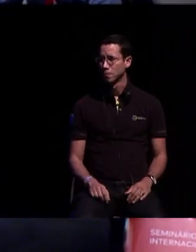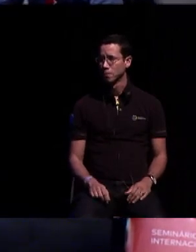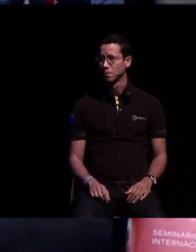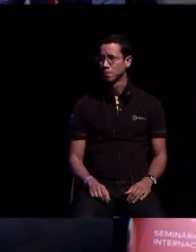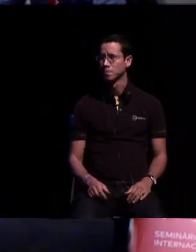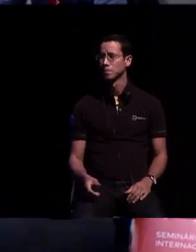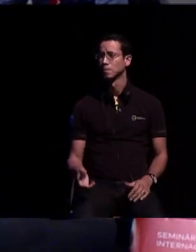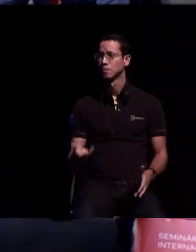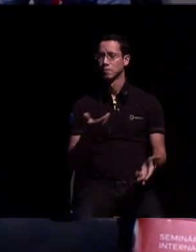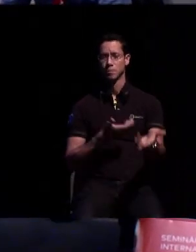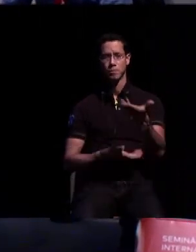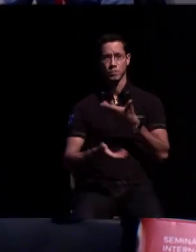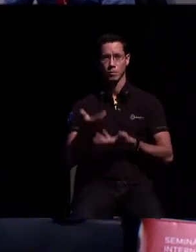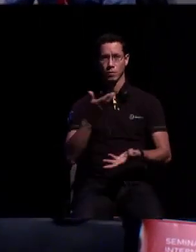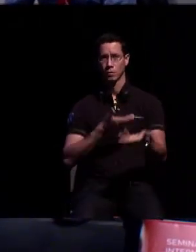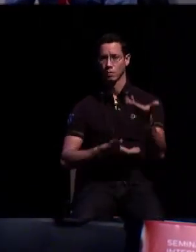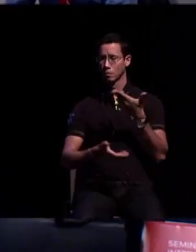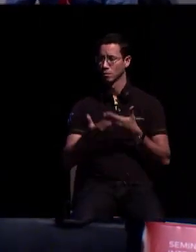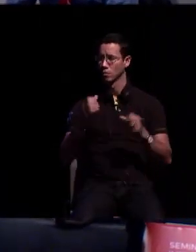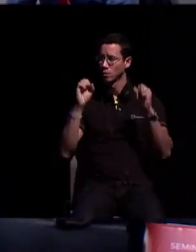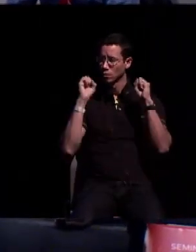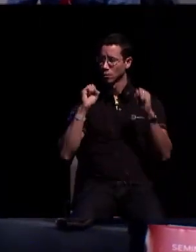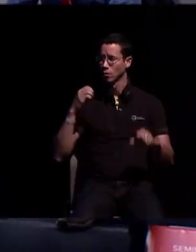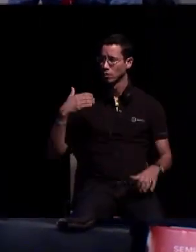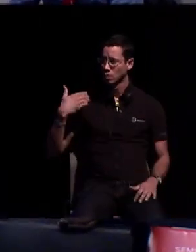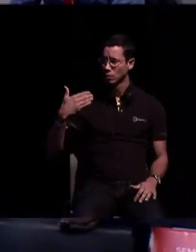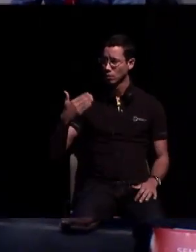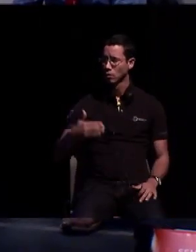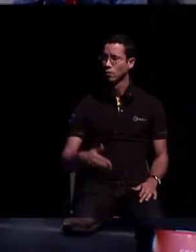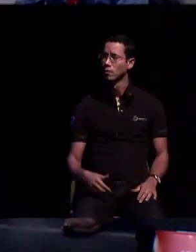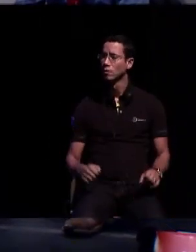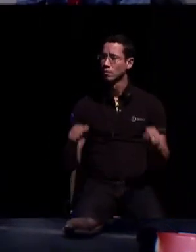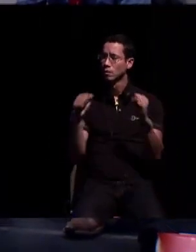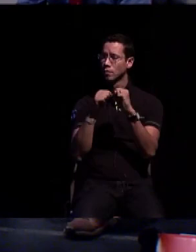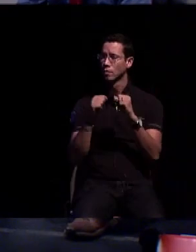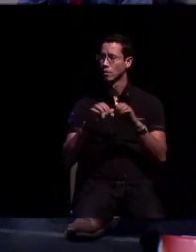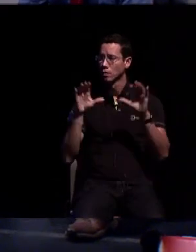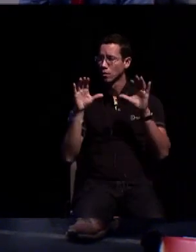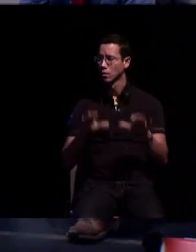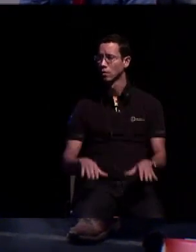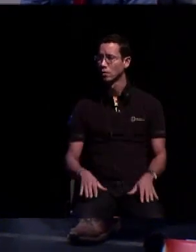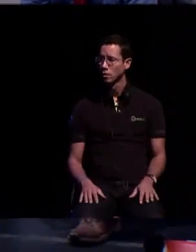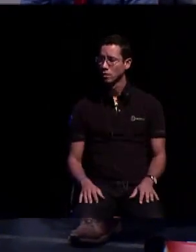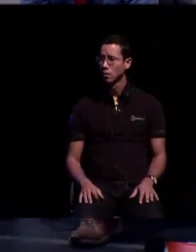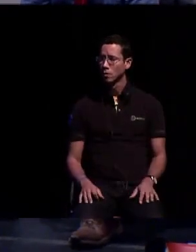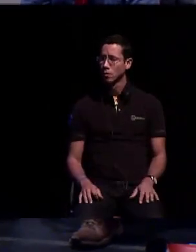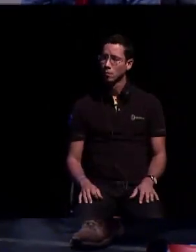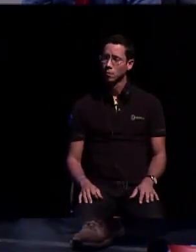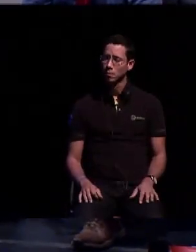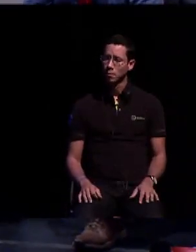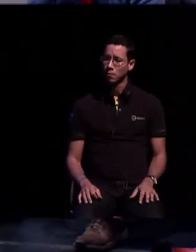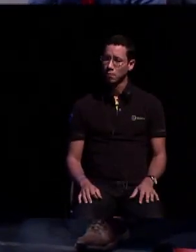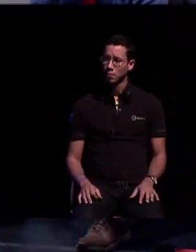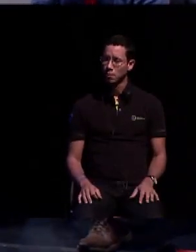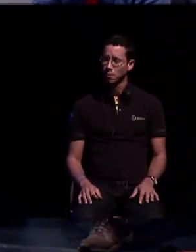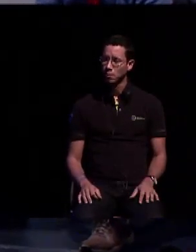ciudadanía. Y ahí podríamos hacer con él una herramienta de